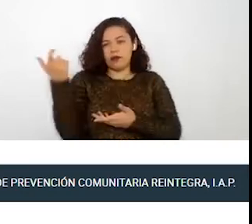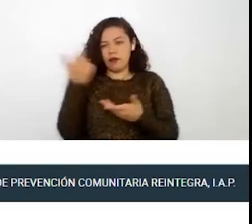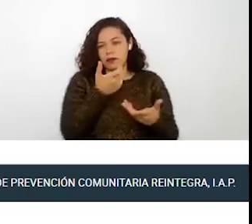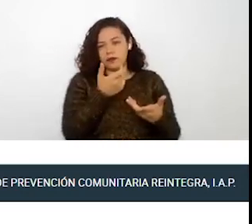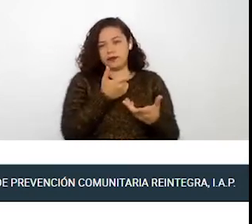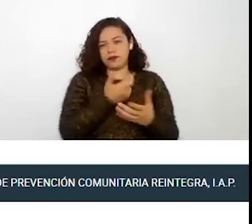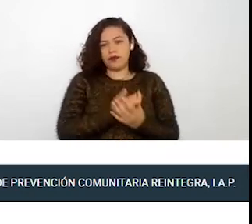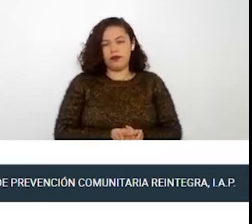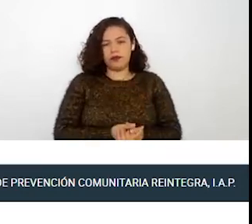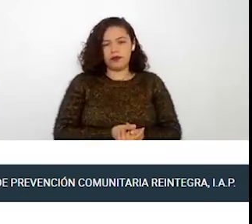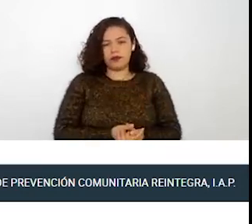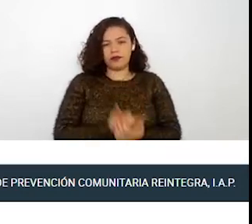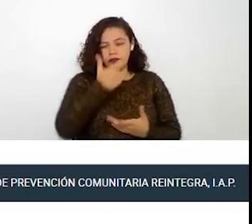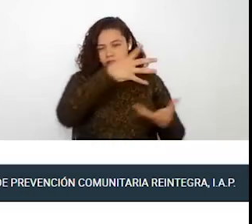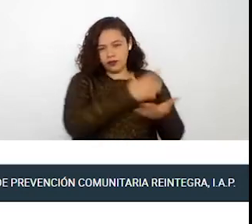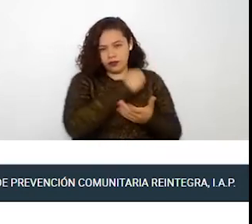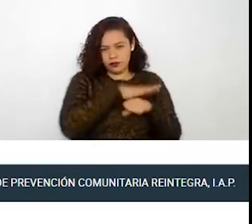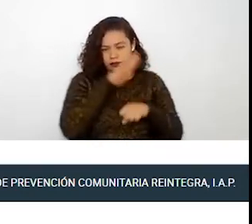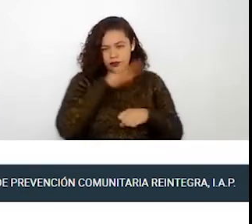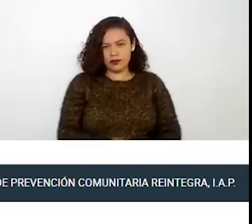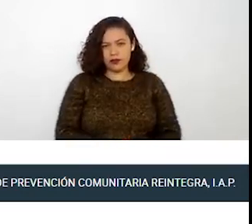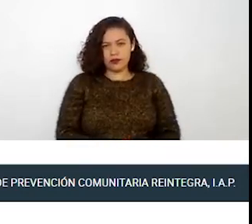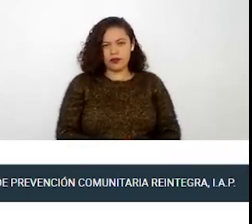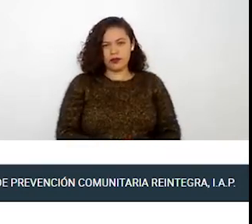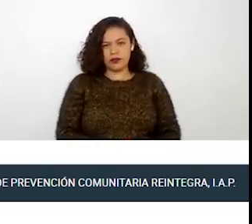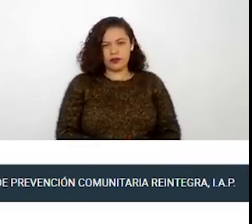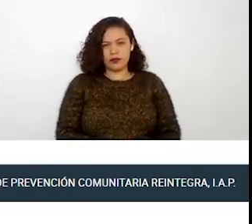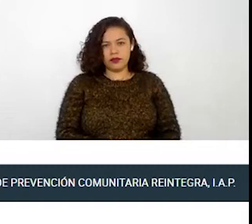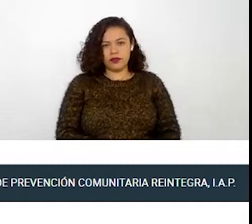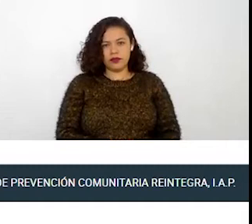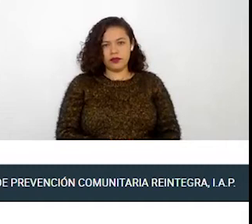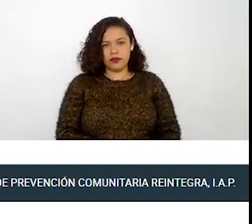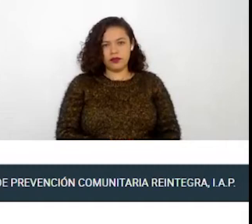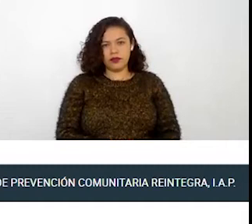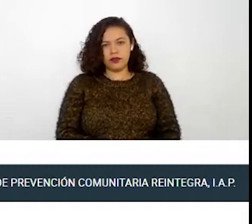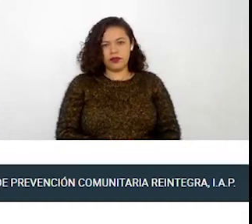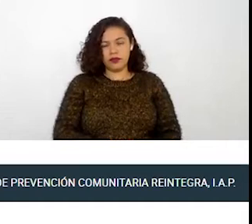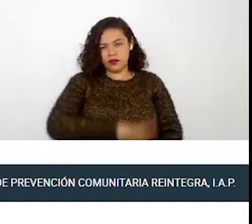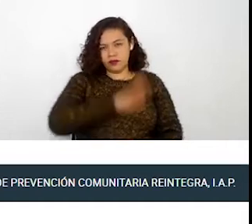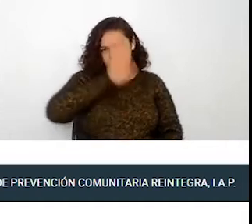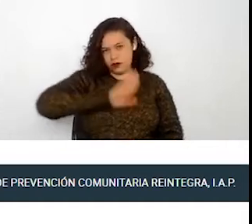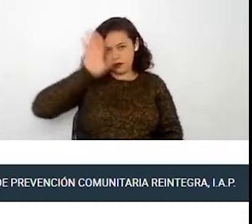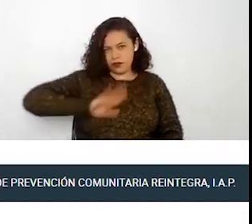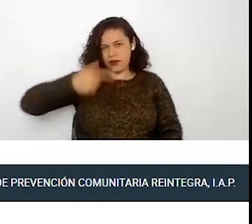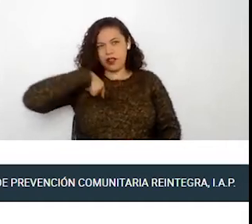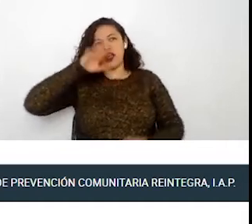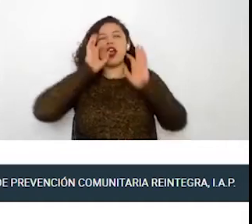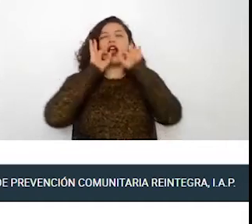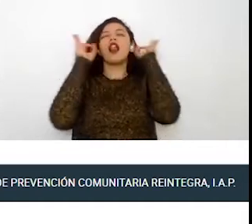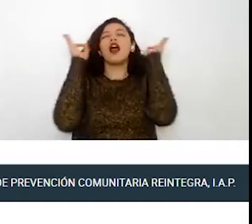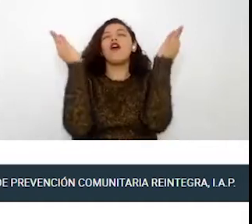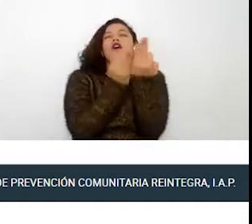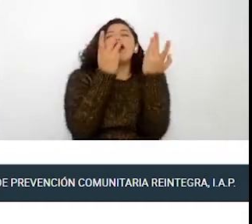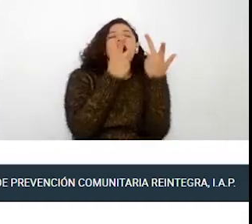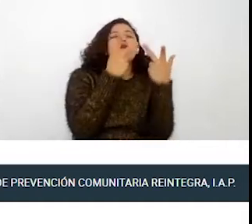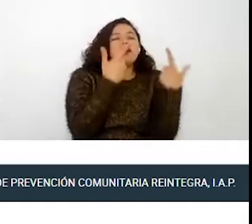como les decía es es parecido o es más bien en la forma o la plataforma es diferente